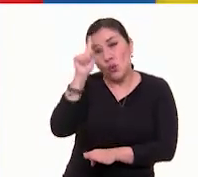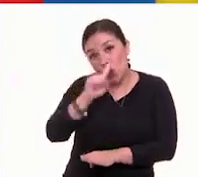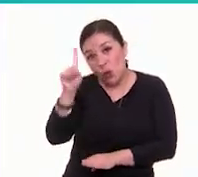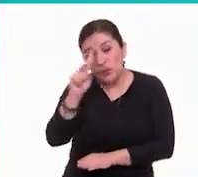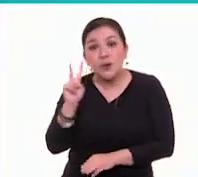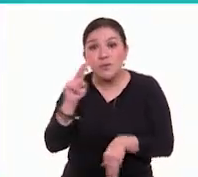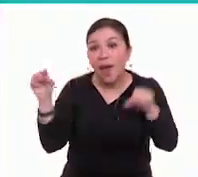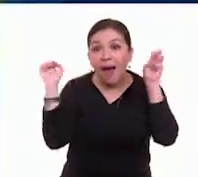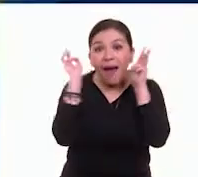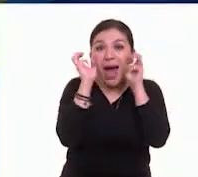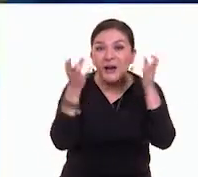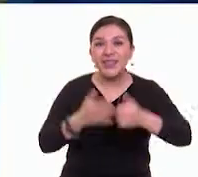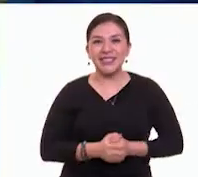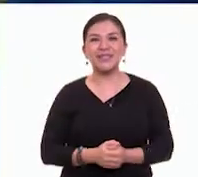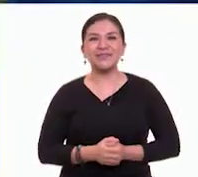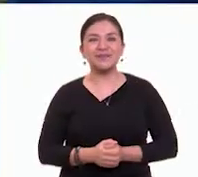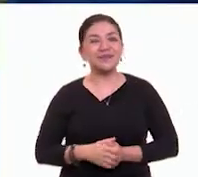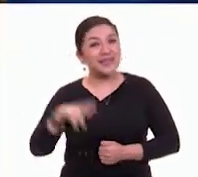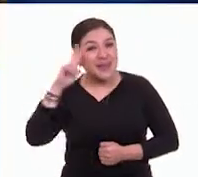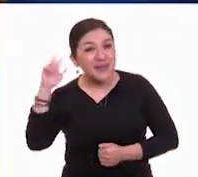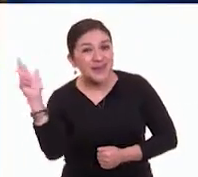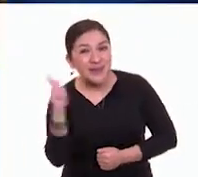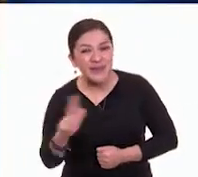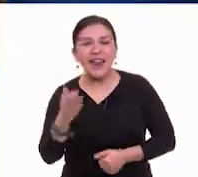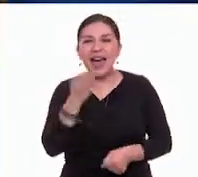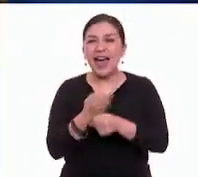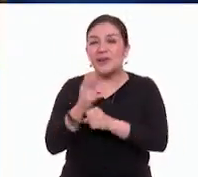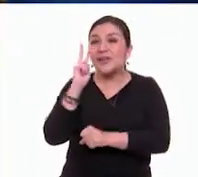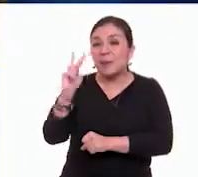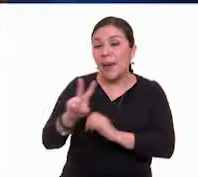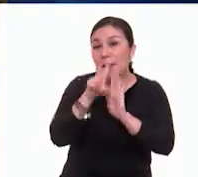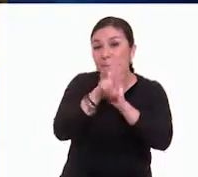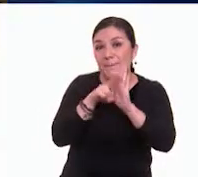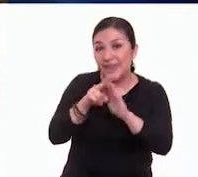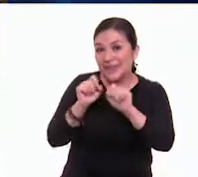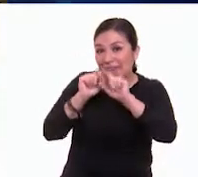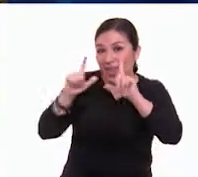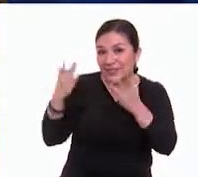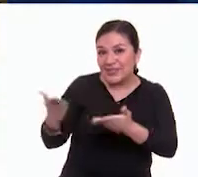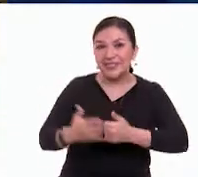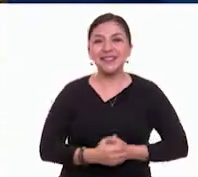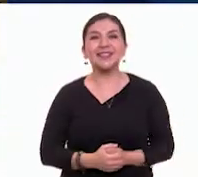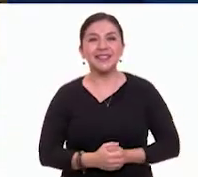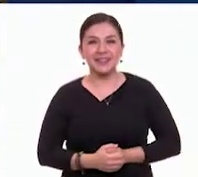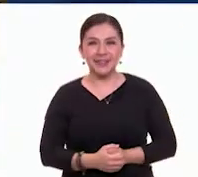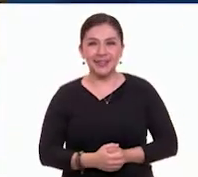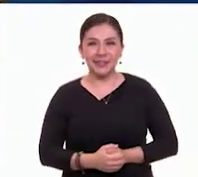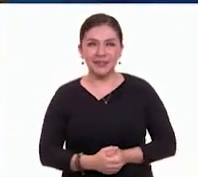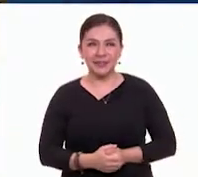de Ajolisto. ¡Hola! ¡Vamos a ver el siguiente video!